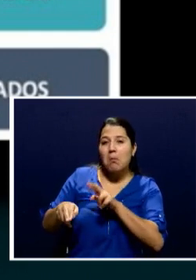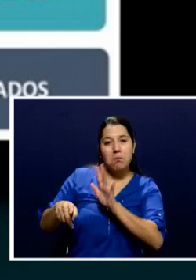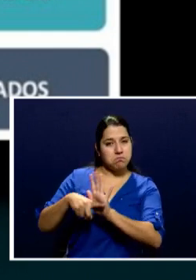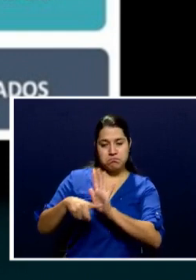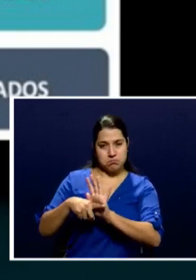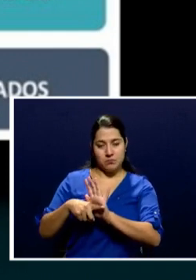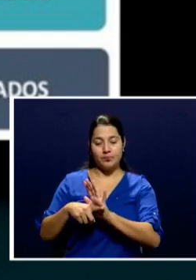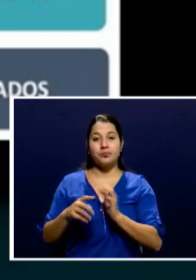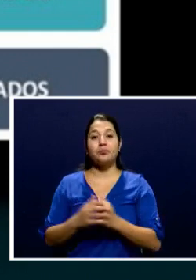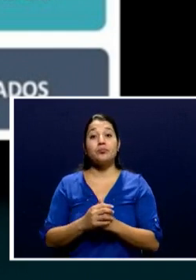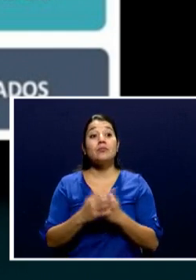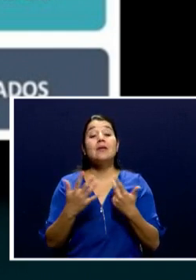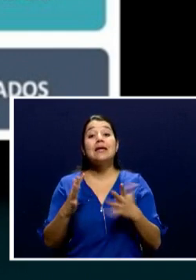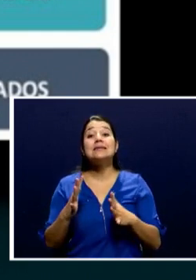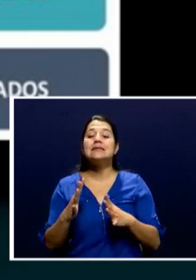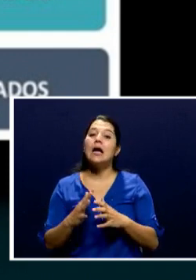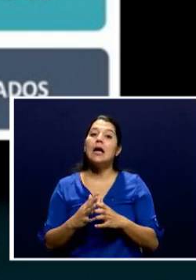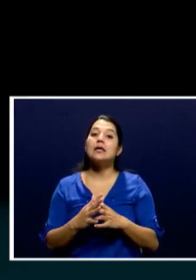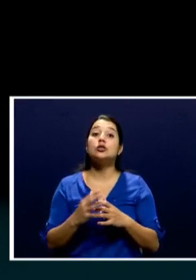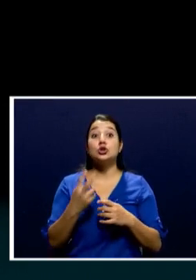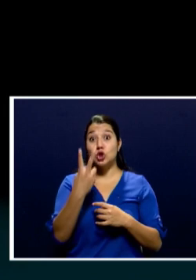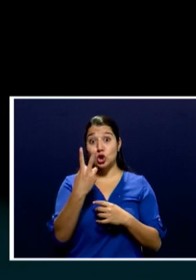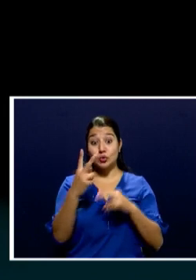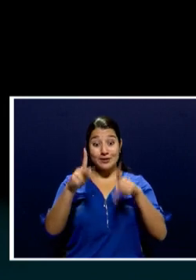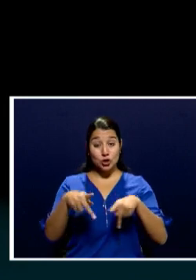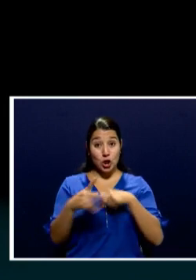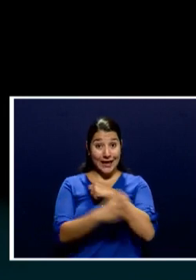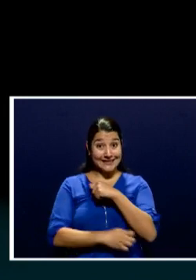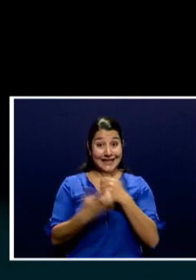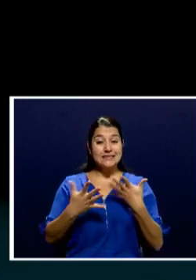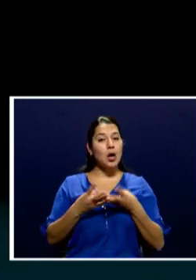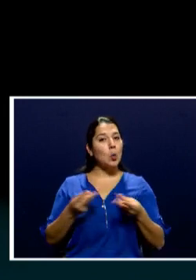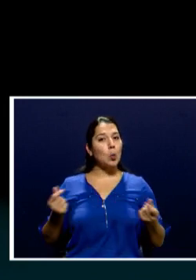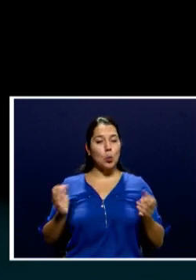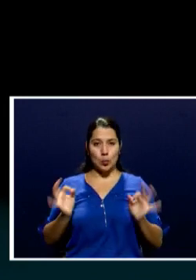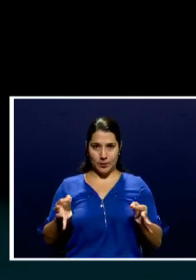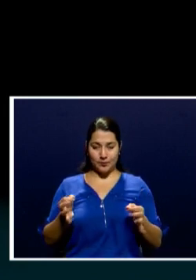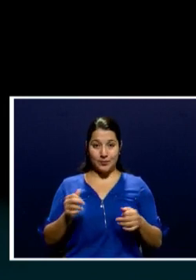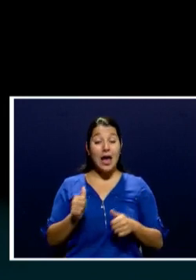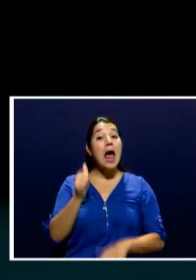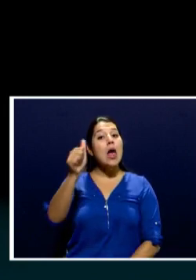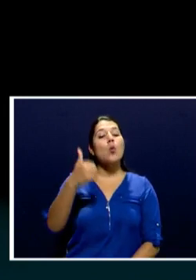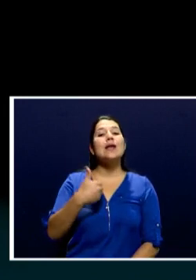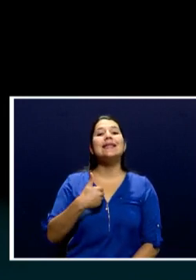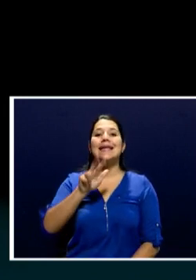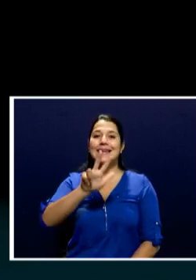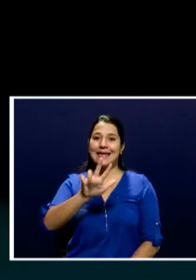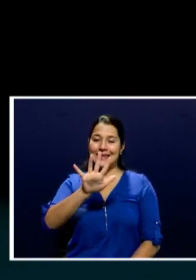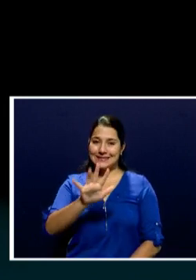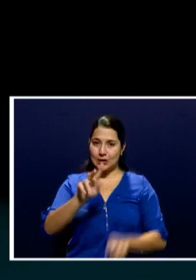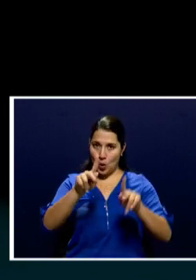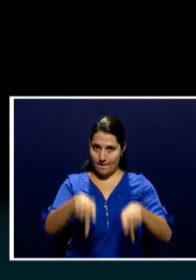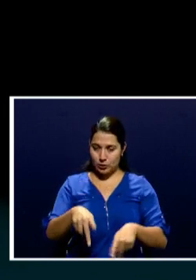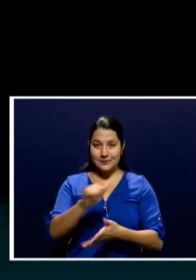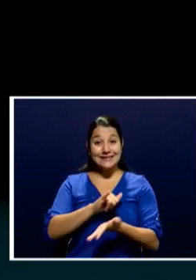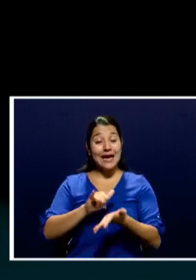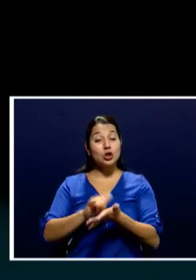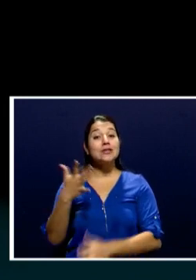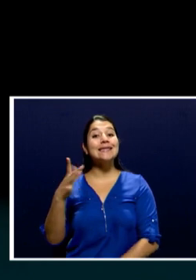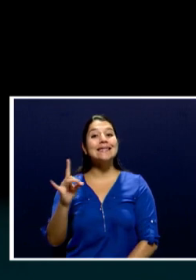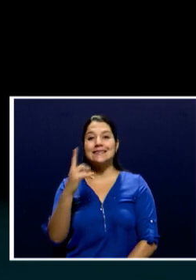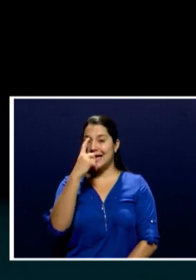2 primeros extranjeros y 2 recuperados. Veamos el detalle por cantones. Alajuela confirma 35 casos, San José